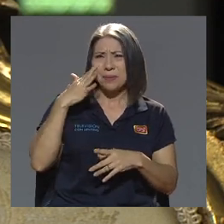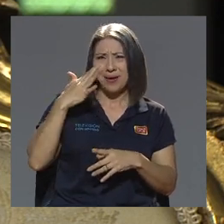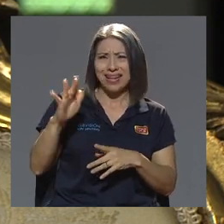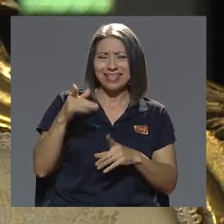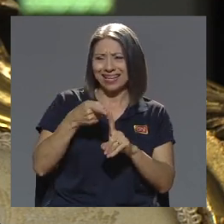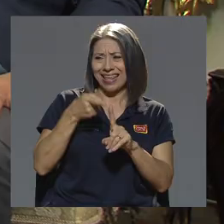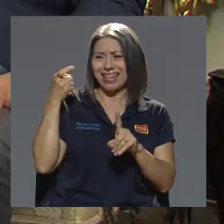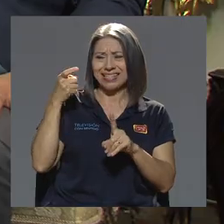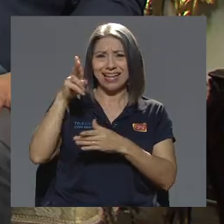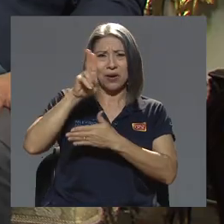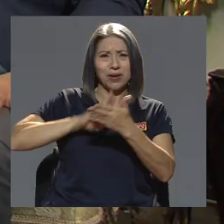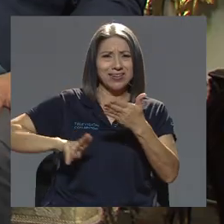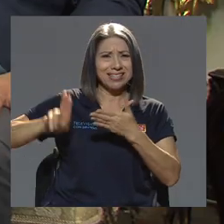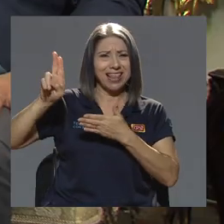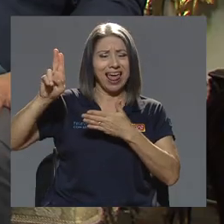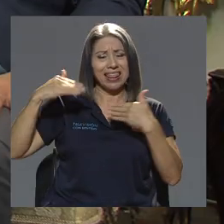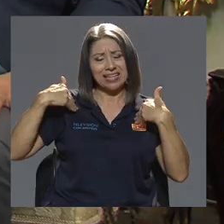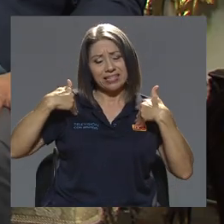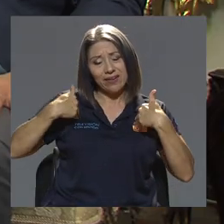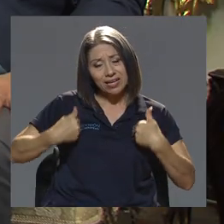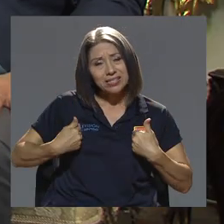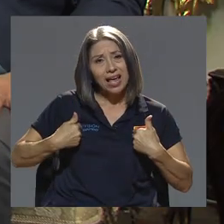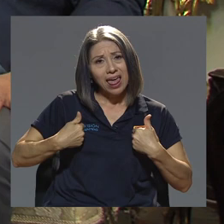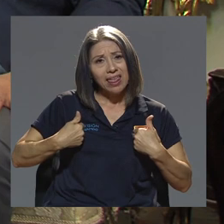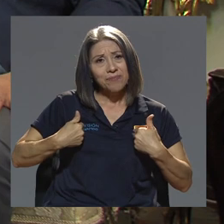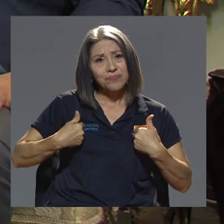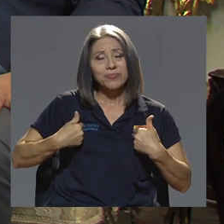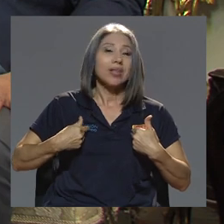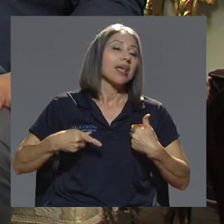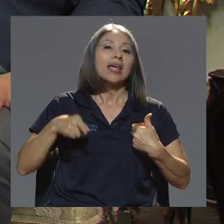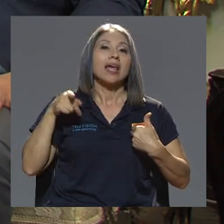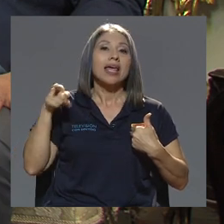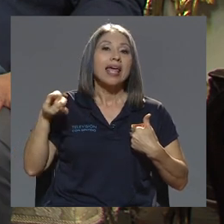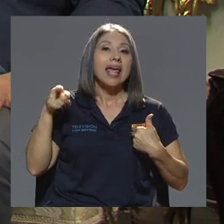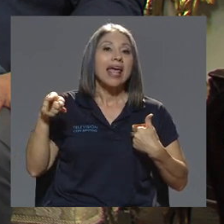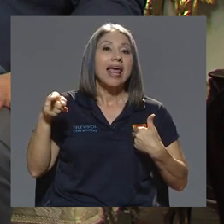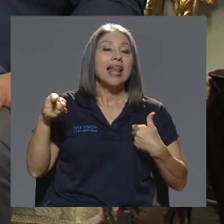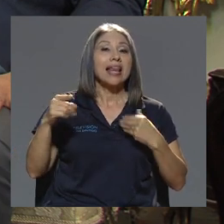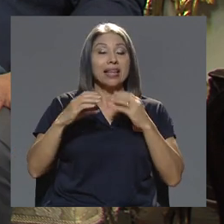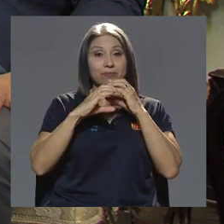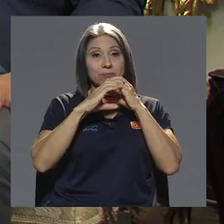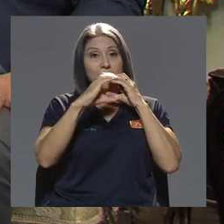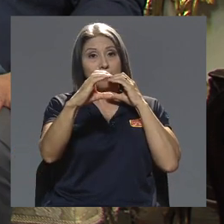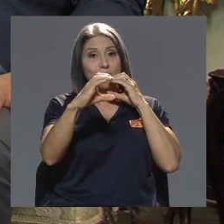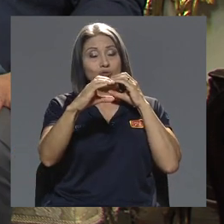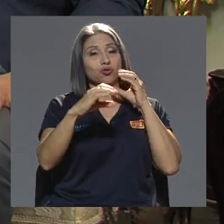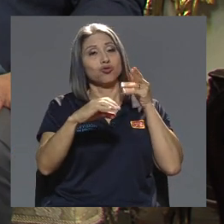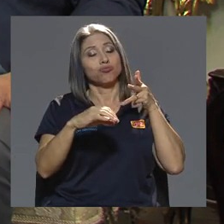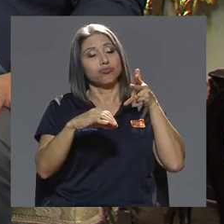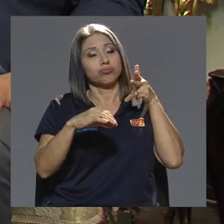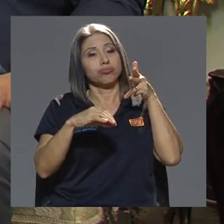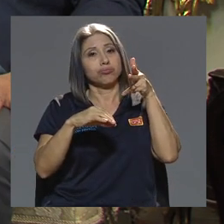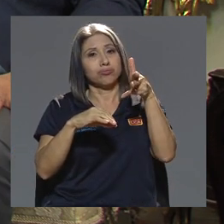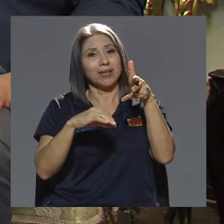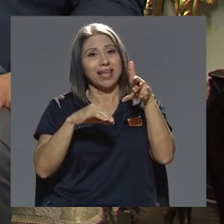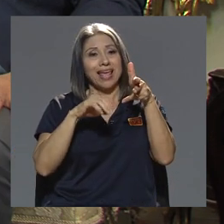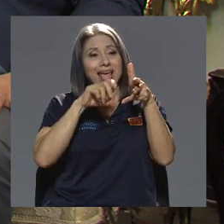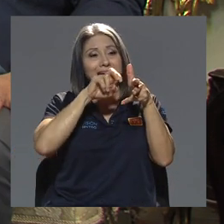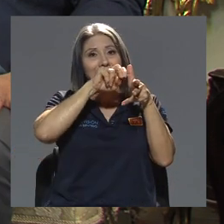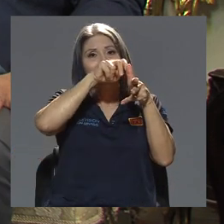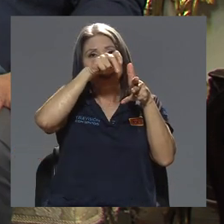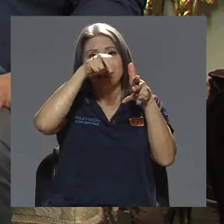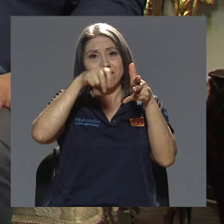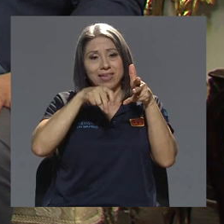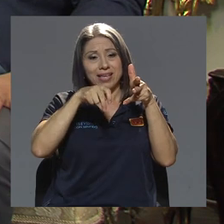venía cansada. En vez de esperarse a que se moviera el bus del que ella se había bajado, se atraviesa por enfrente del